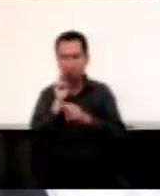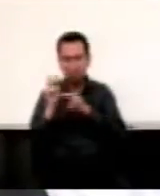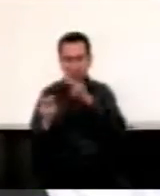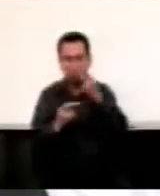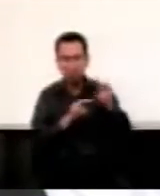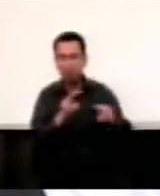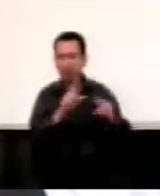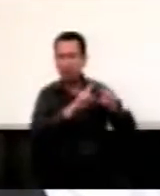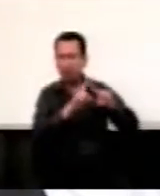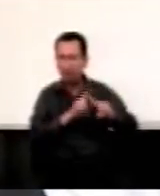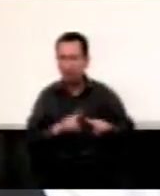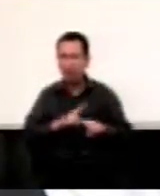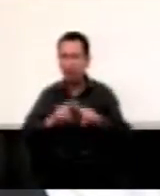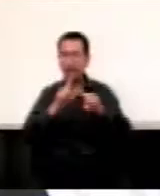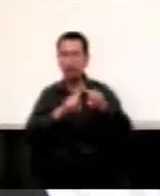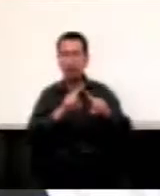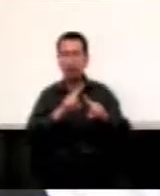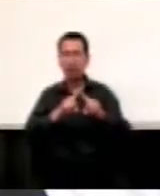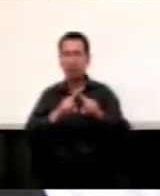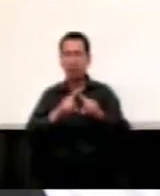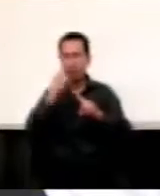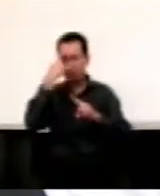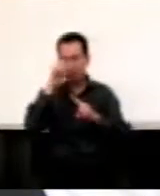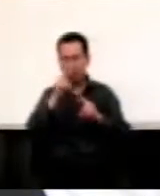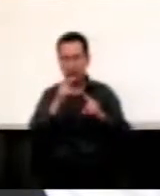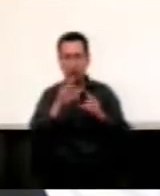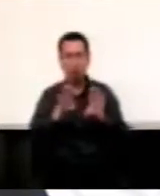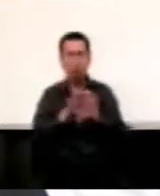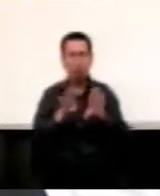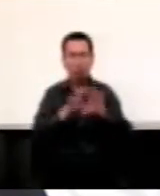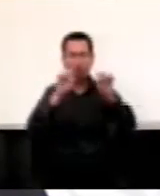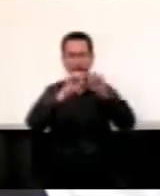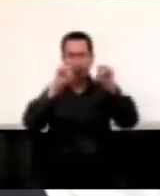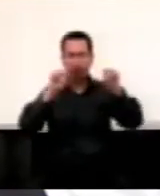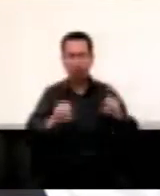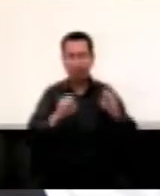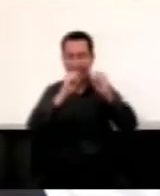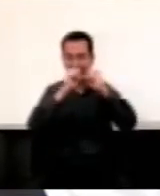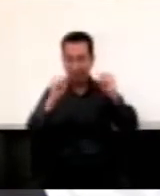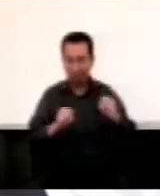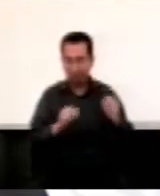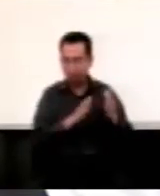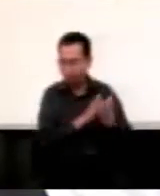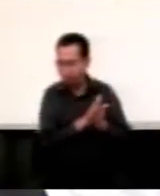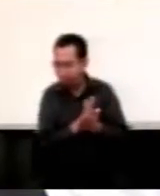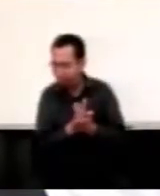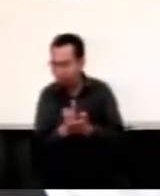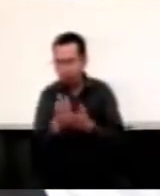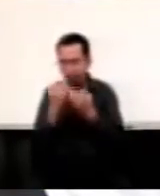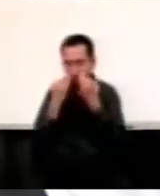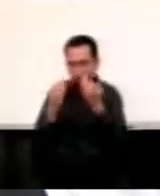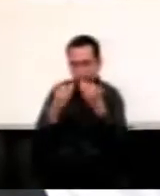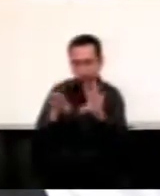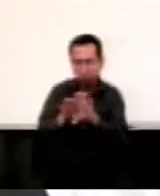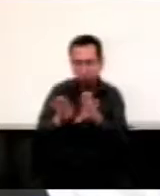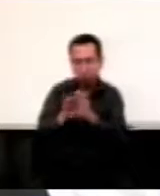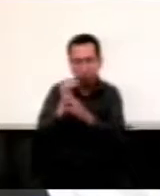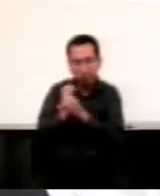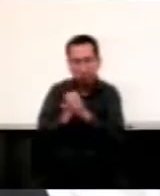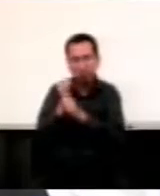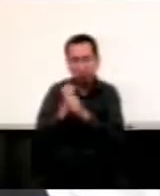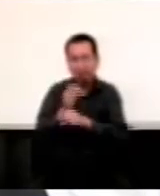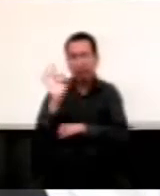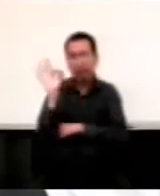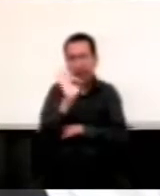ciertas variables y tendencias relevantes de un sistema como tal, y se hace una visualización de las